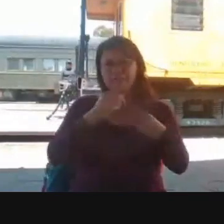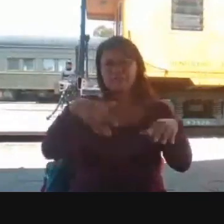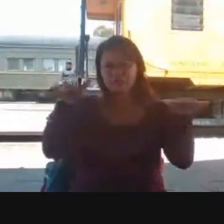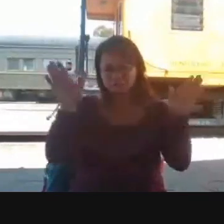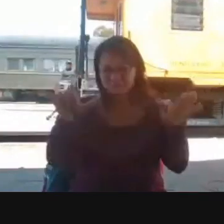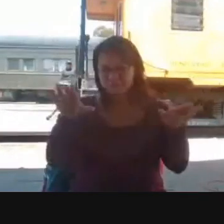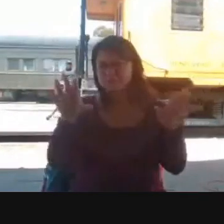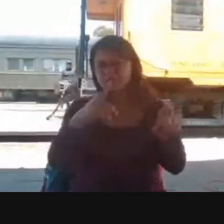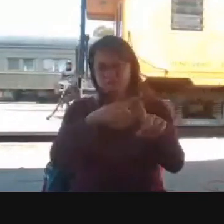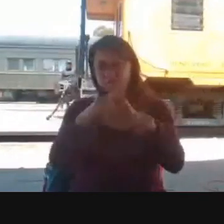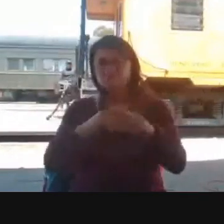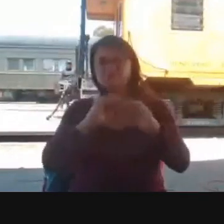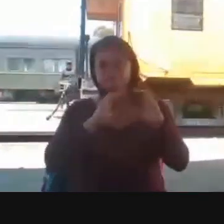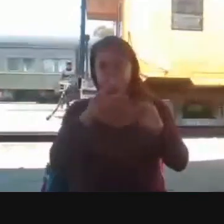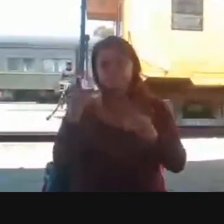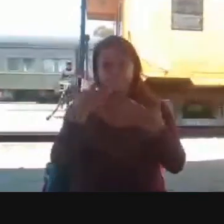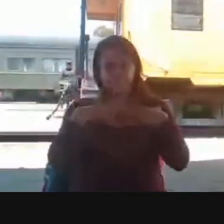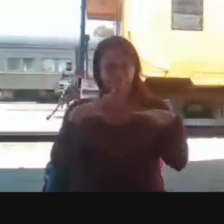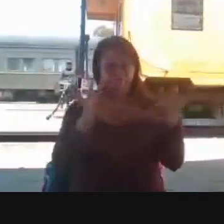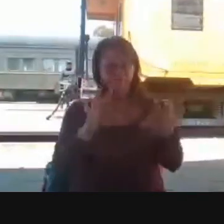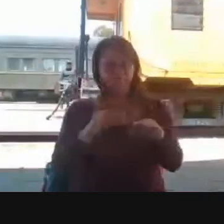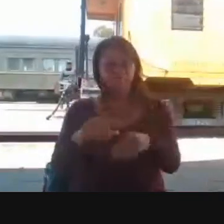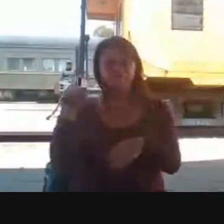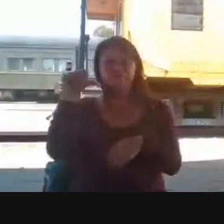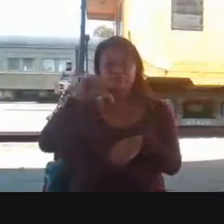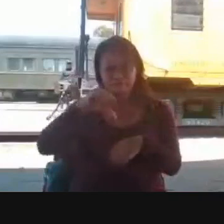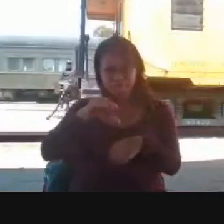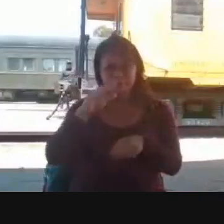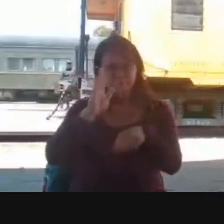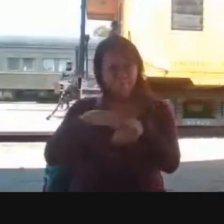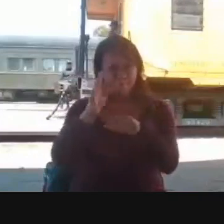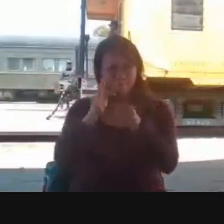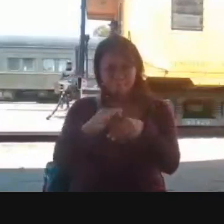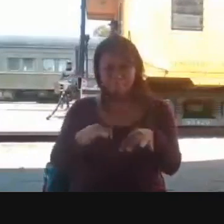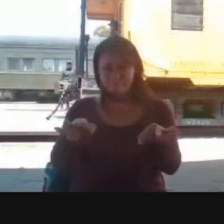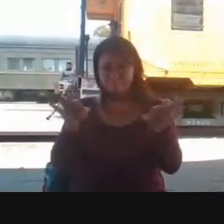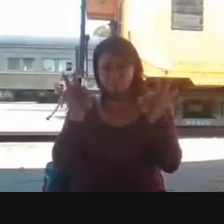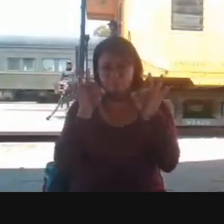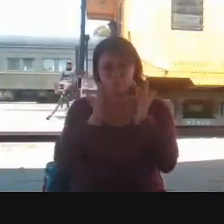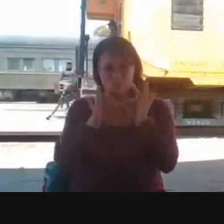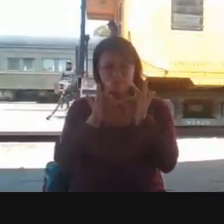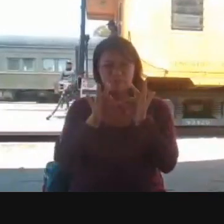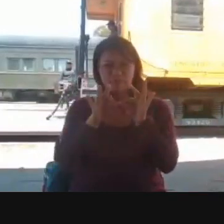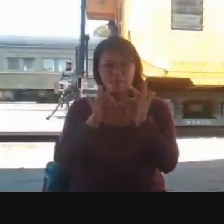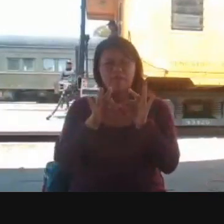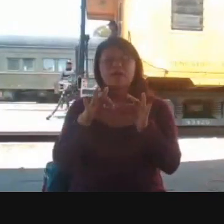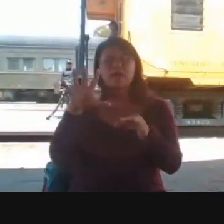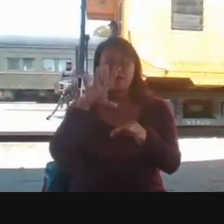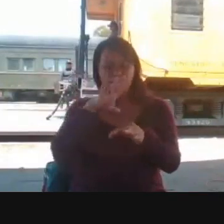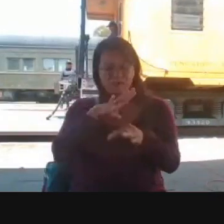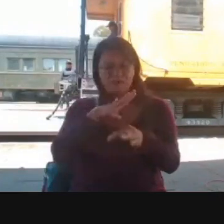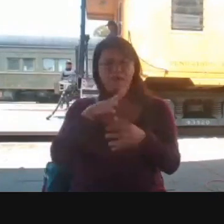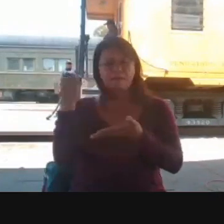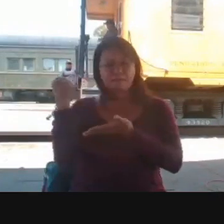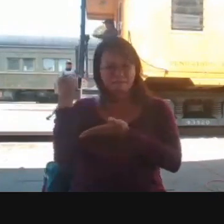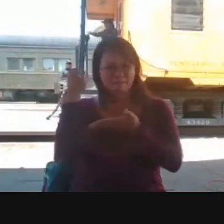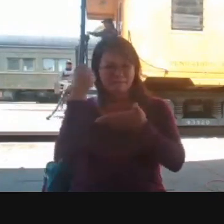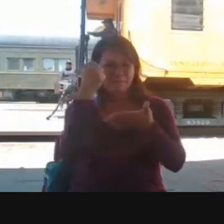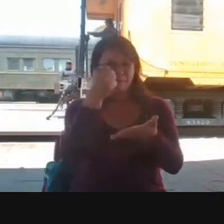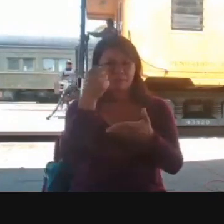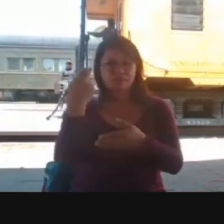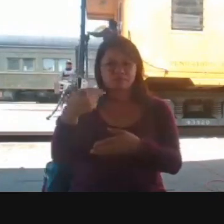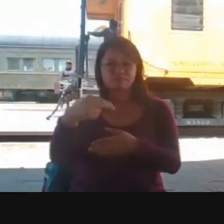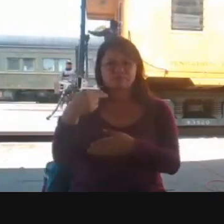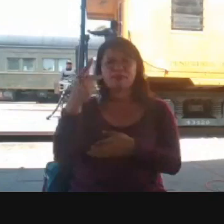varios reconocimientos y uno de los más actuales y los más importantes que otorga el Estado de Puebla y el CONCITEP, el que